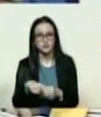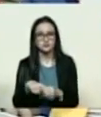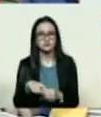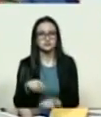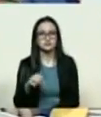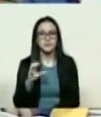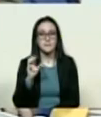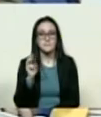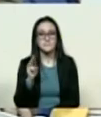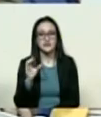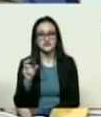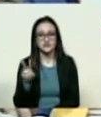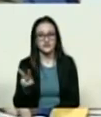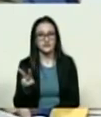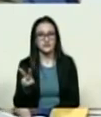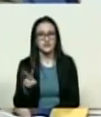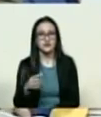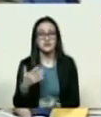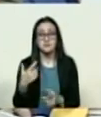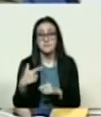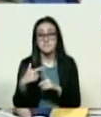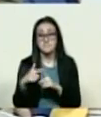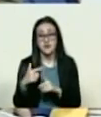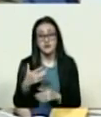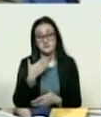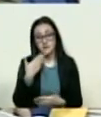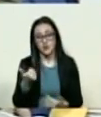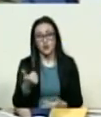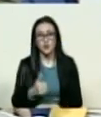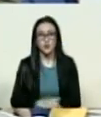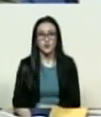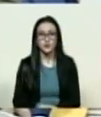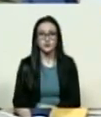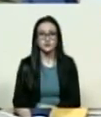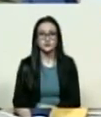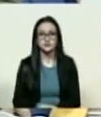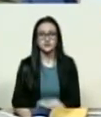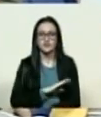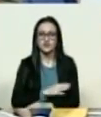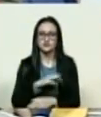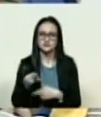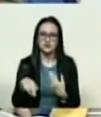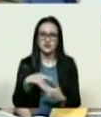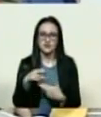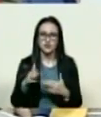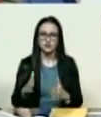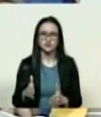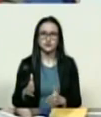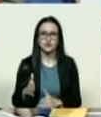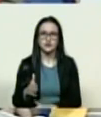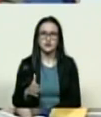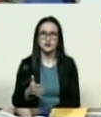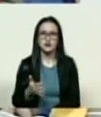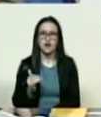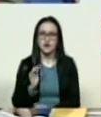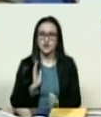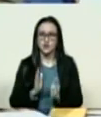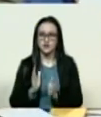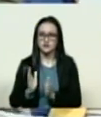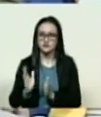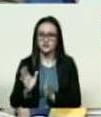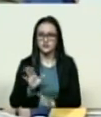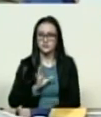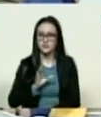PCB, mientras más sume, mucho mejor. Las fuerzas revolucionarias tienen una organización que es el Gran